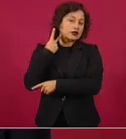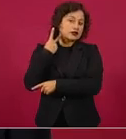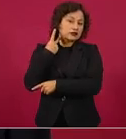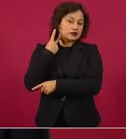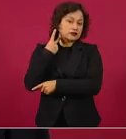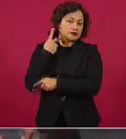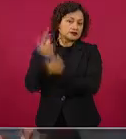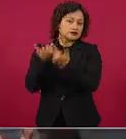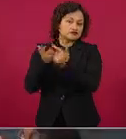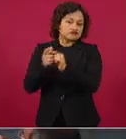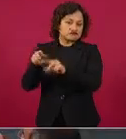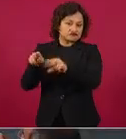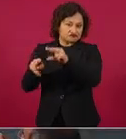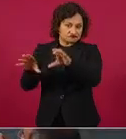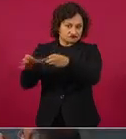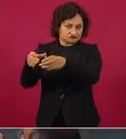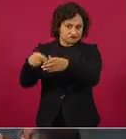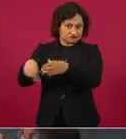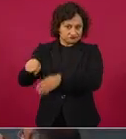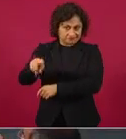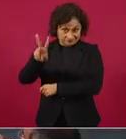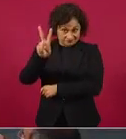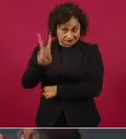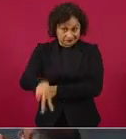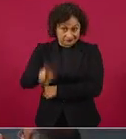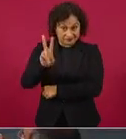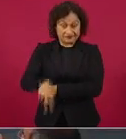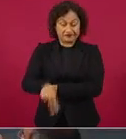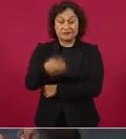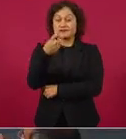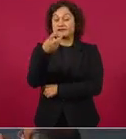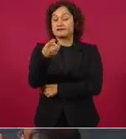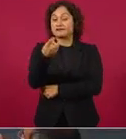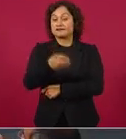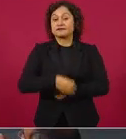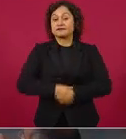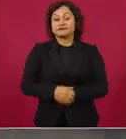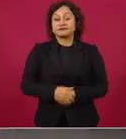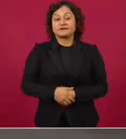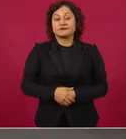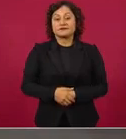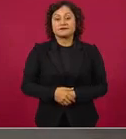Sí. ¿De veras? Sí.